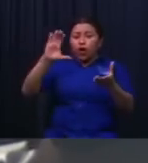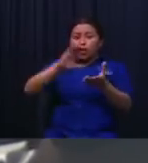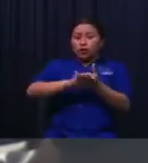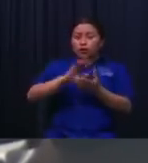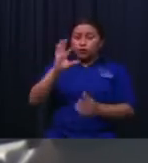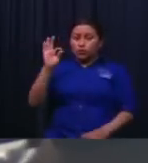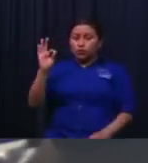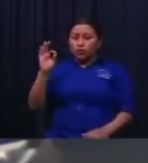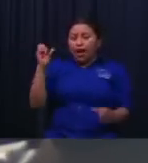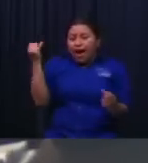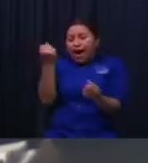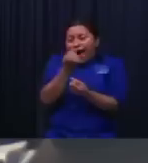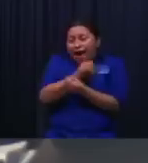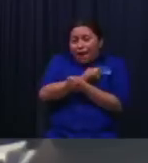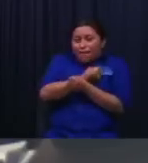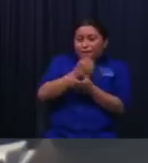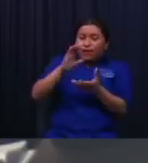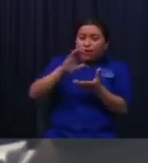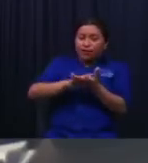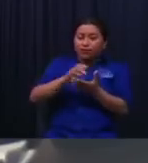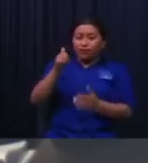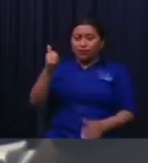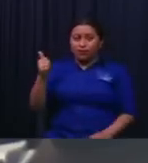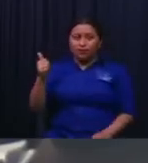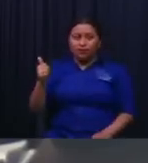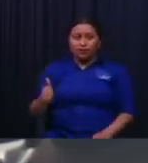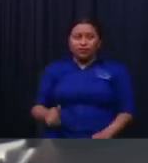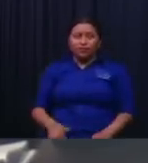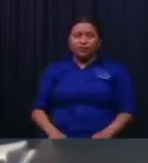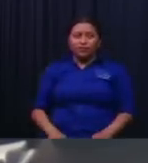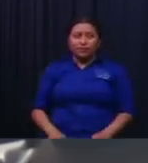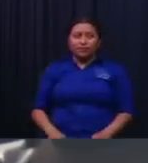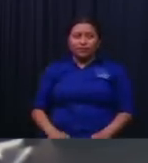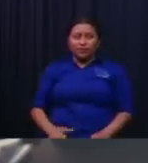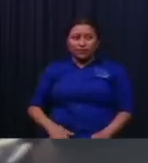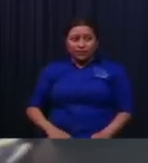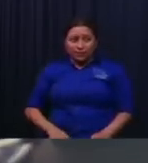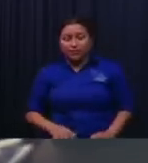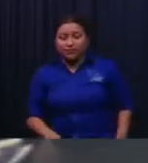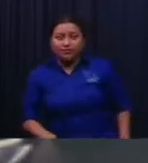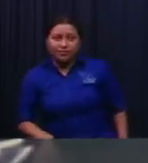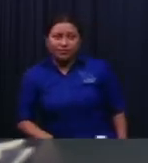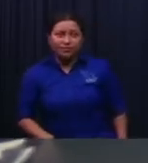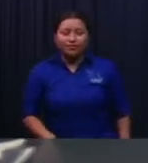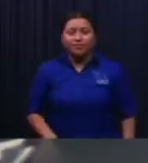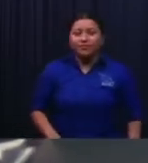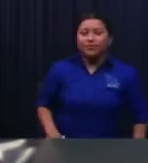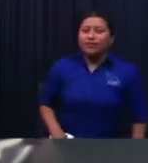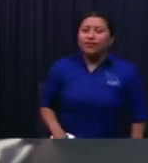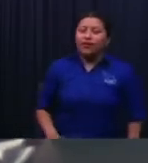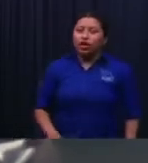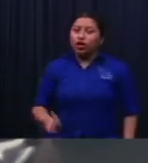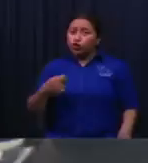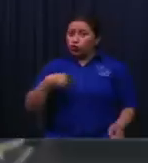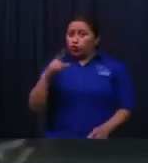mal. Pero mire lo que dice las hermanas, que no le estoy diciendo, ah, hermana, ya sabe,